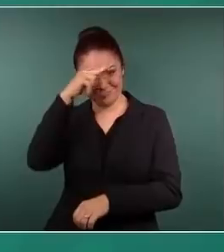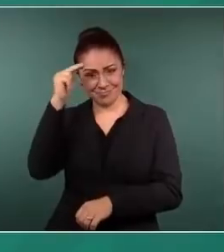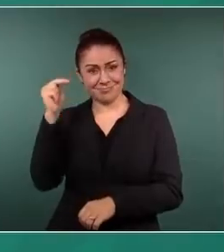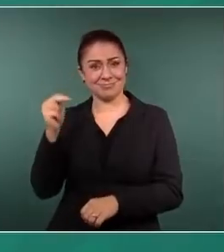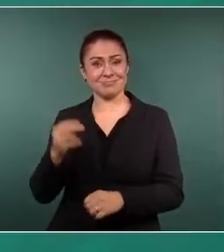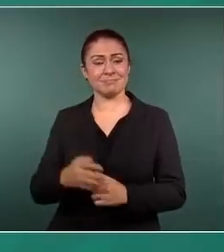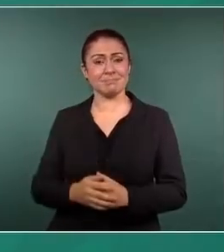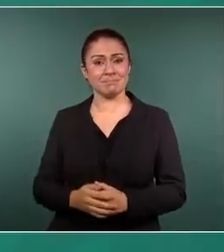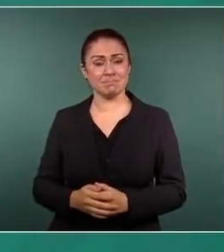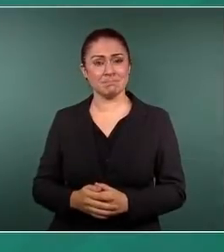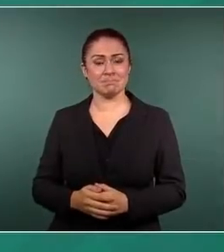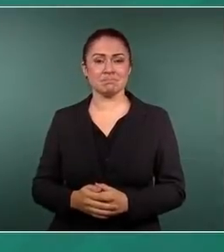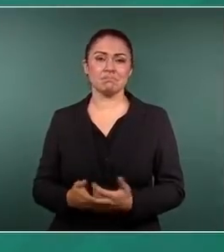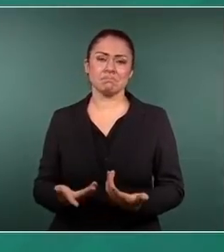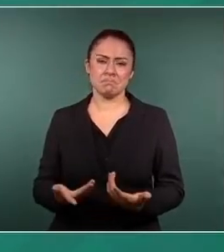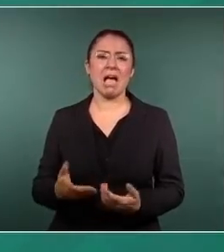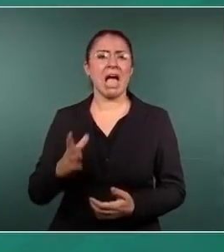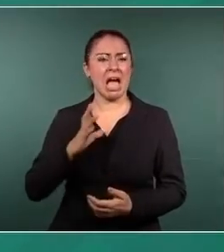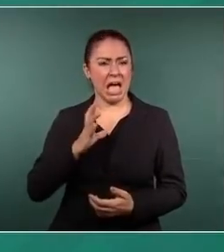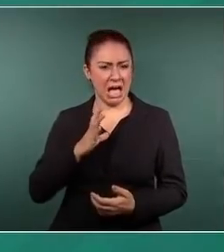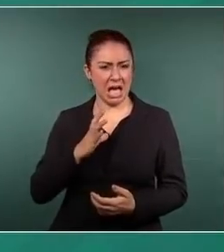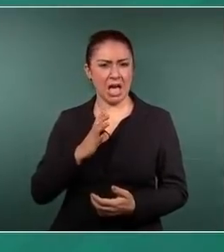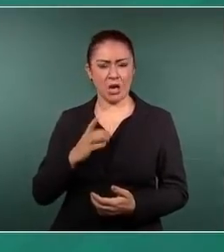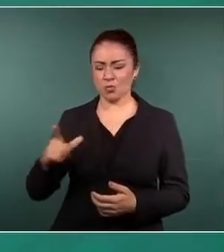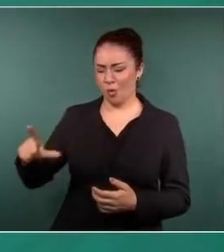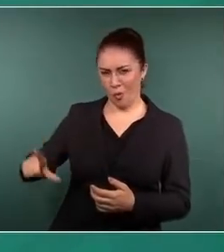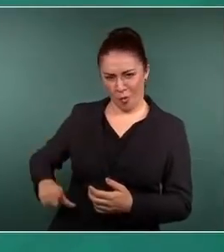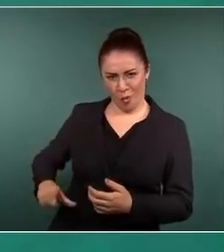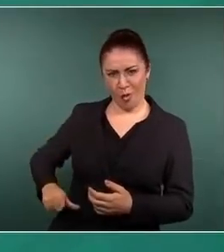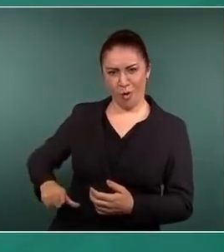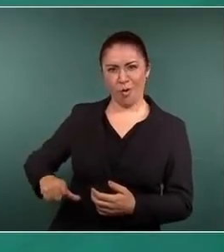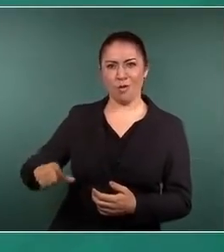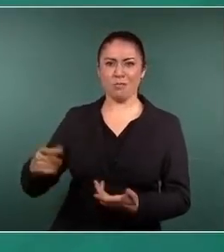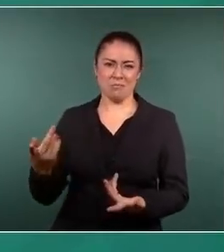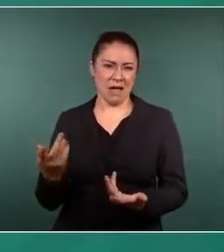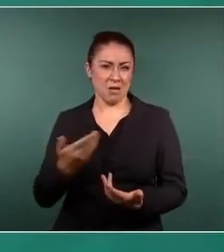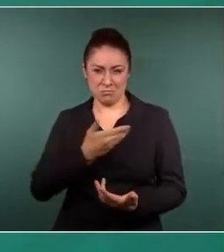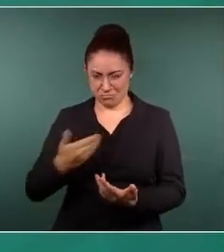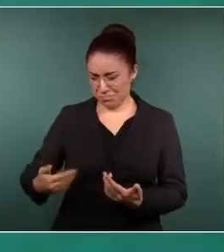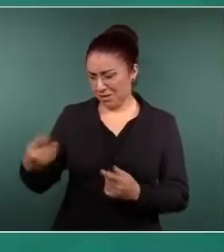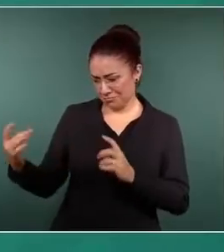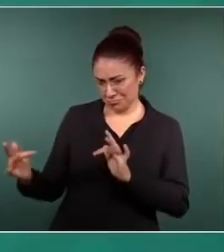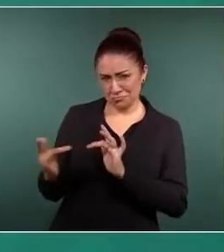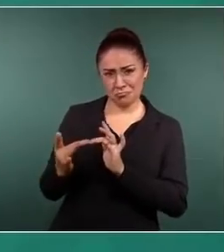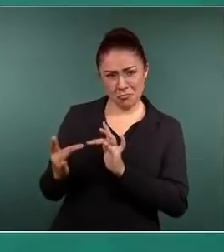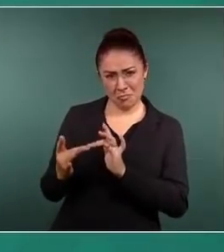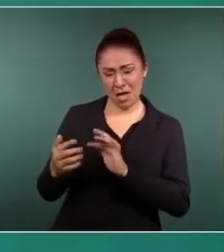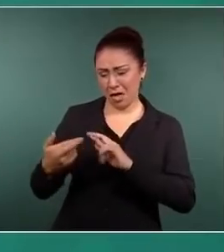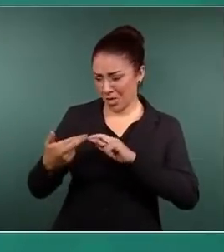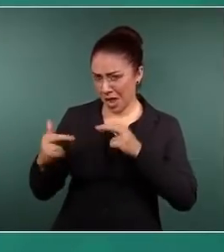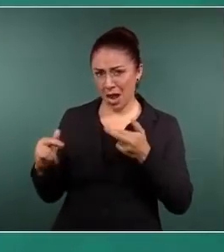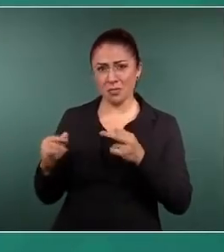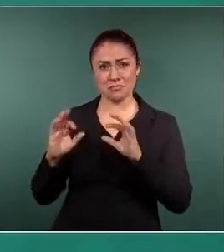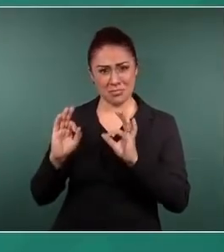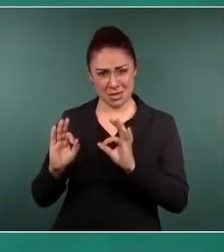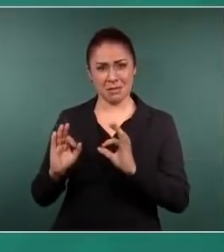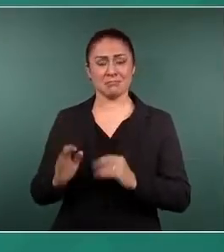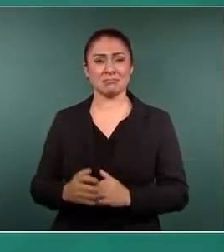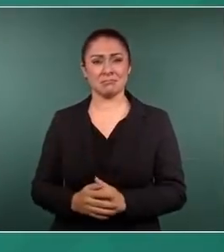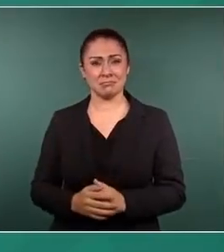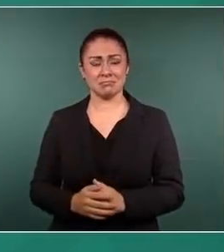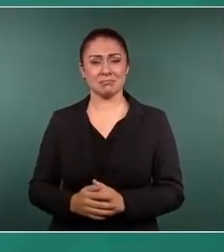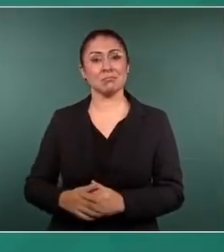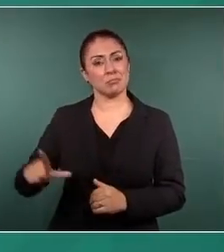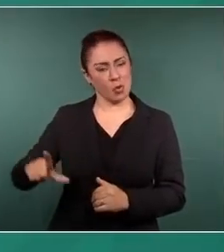tenemos una muy buena relación con el gobierno del estado con el